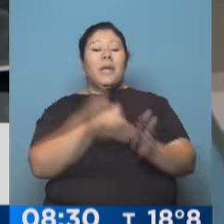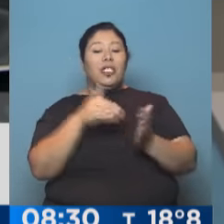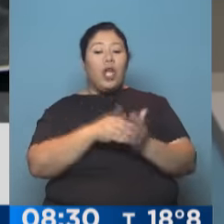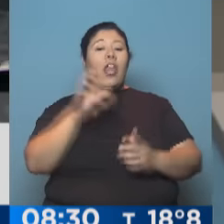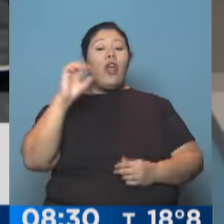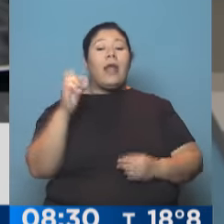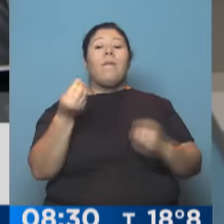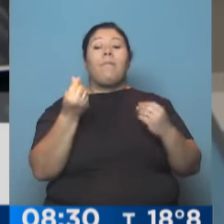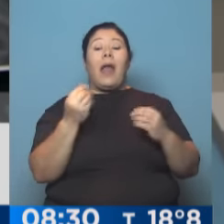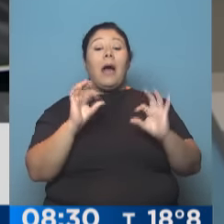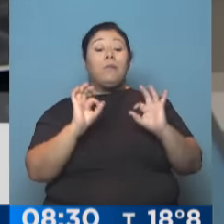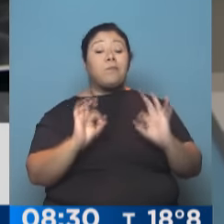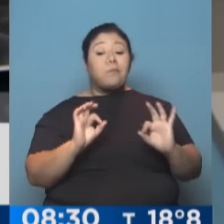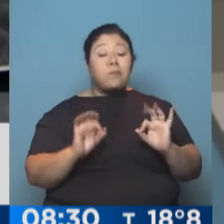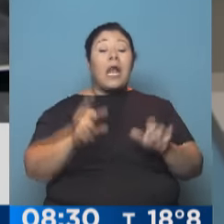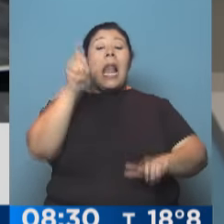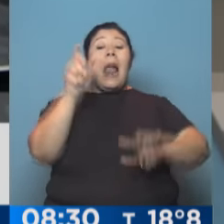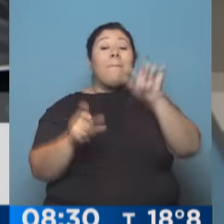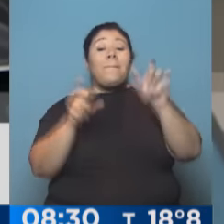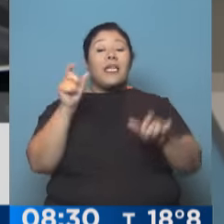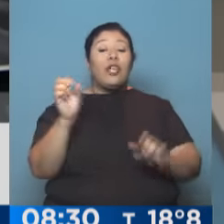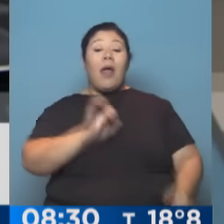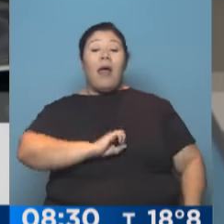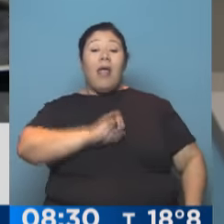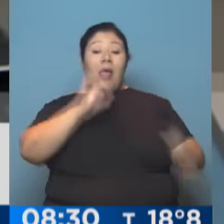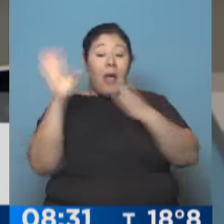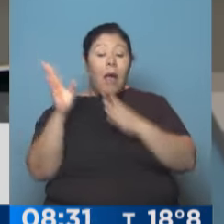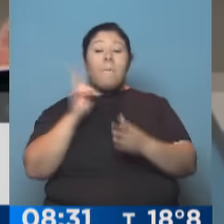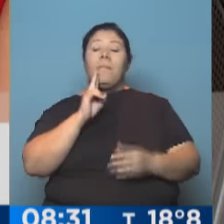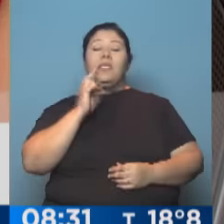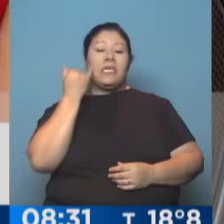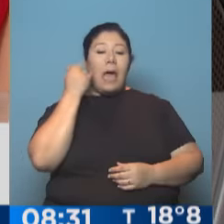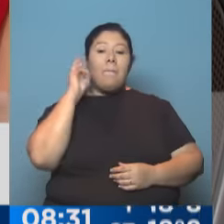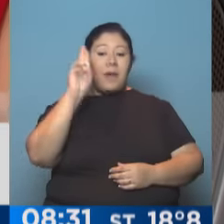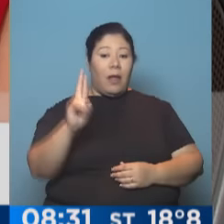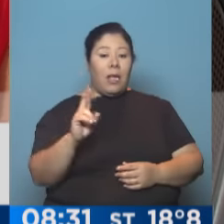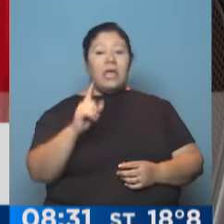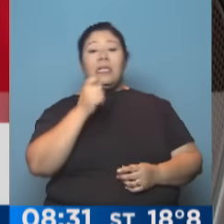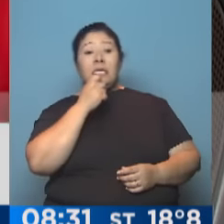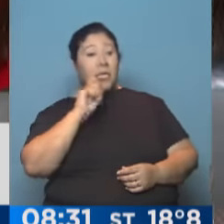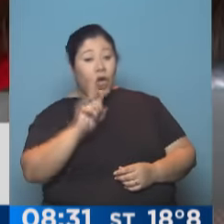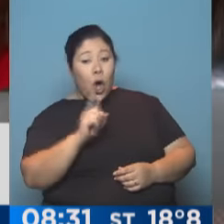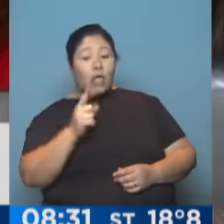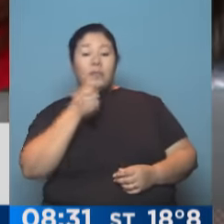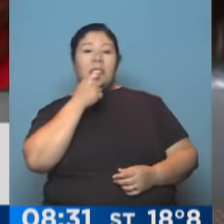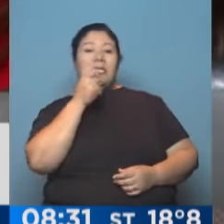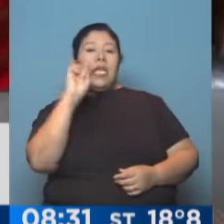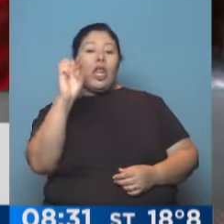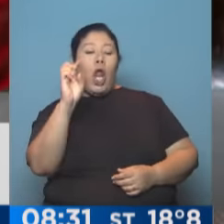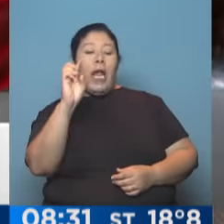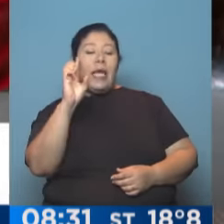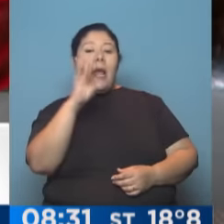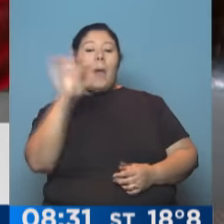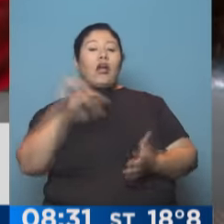para cubrir las necesidades de de importaciones ya autorizadas porque si no se traba todo o si no directamente tiene que que